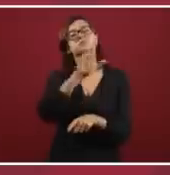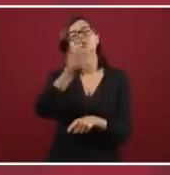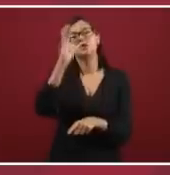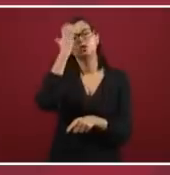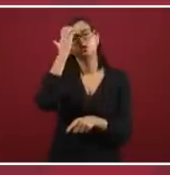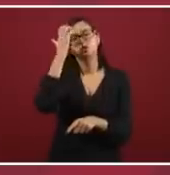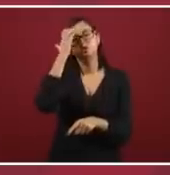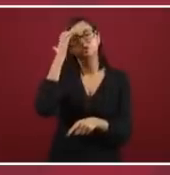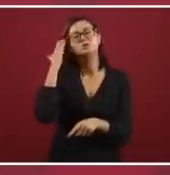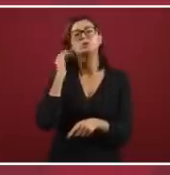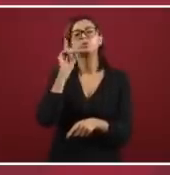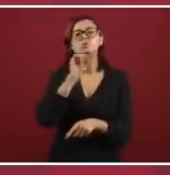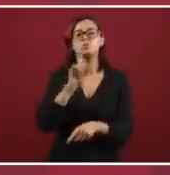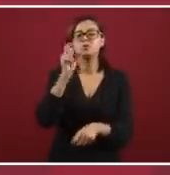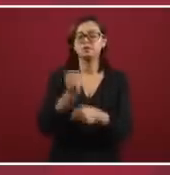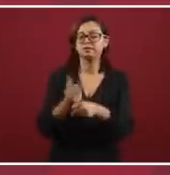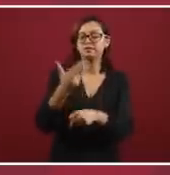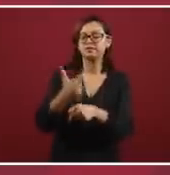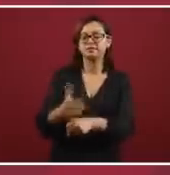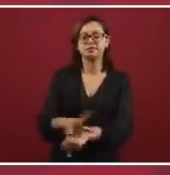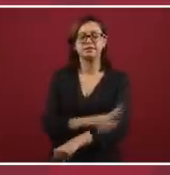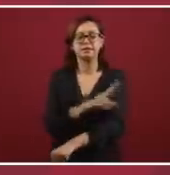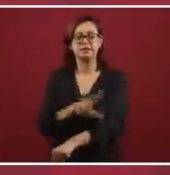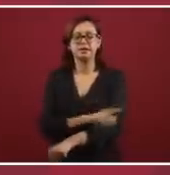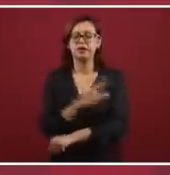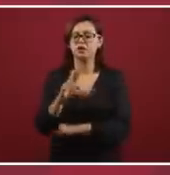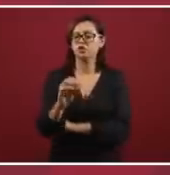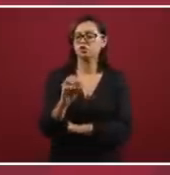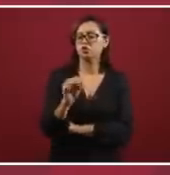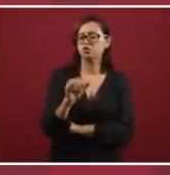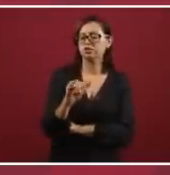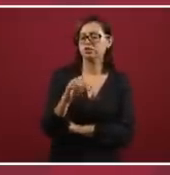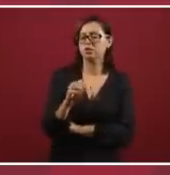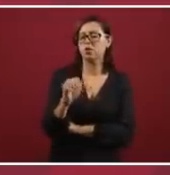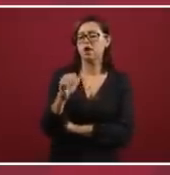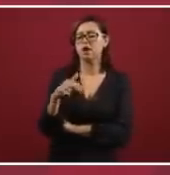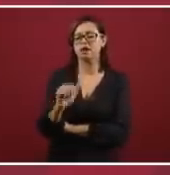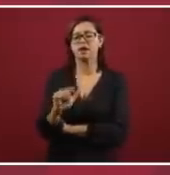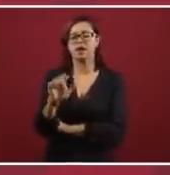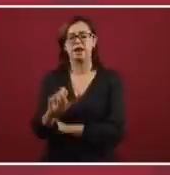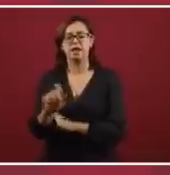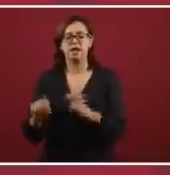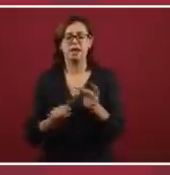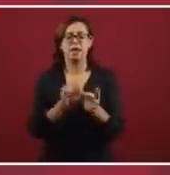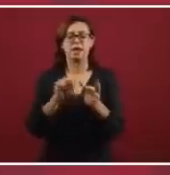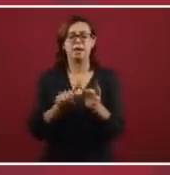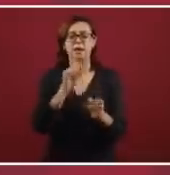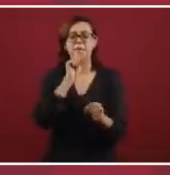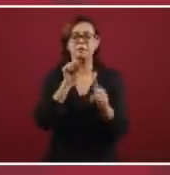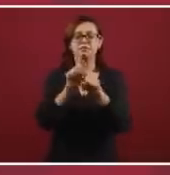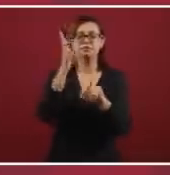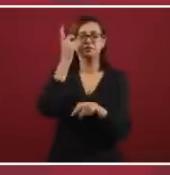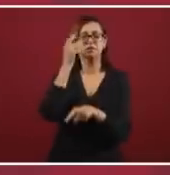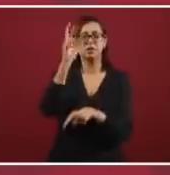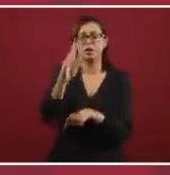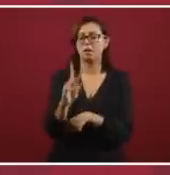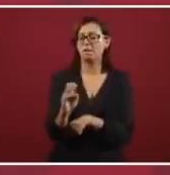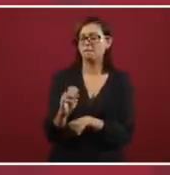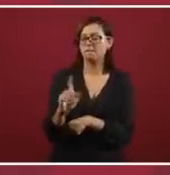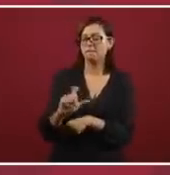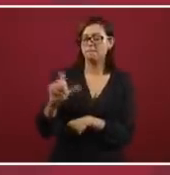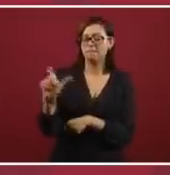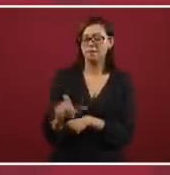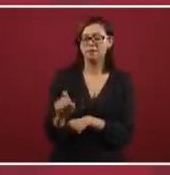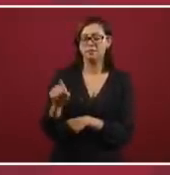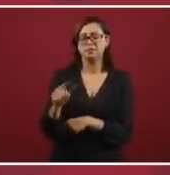secretaria de Energía, Rocío Nale, como al director de Pemex, Octavio Romero